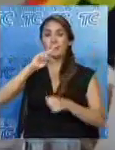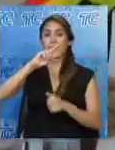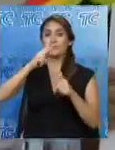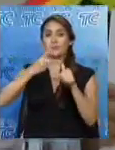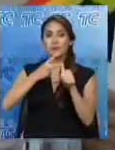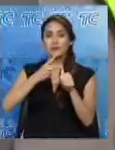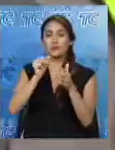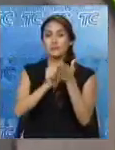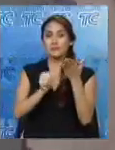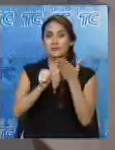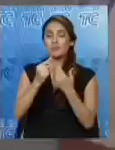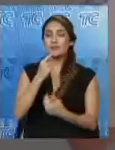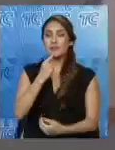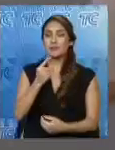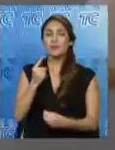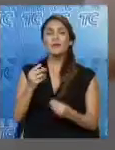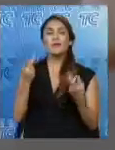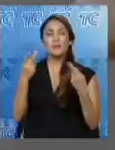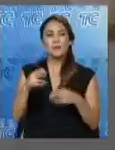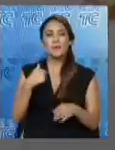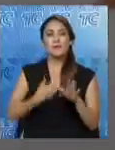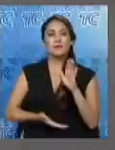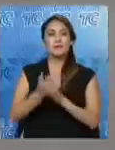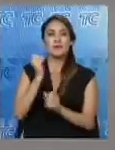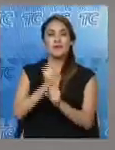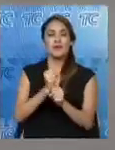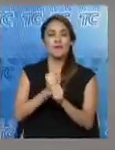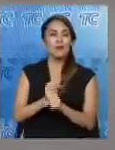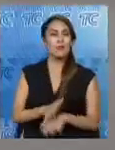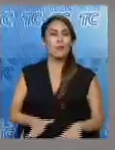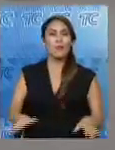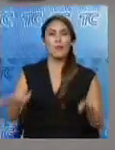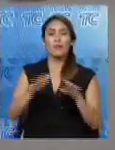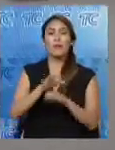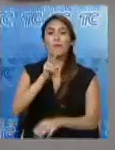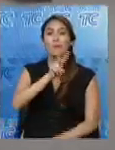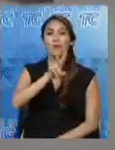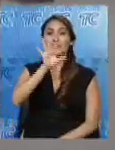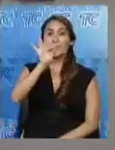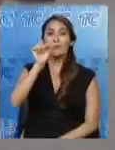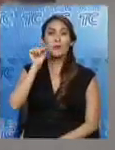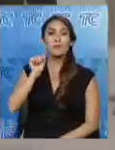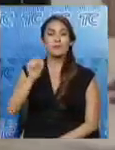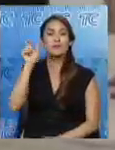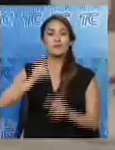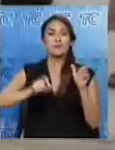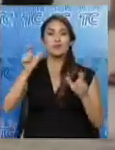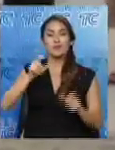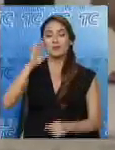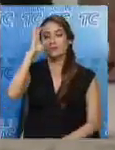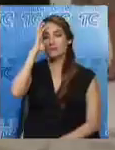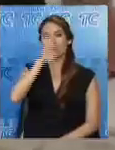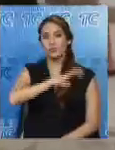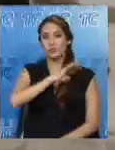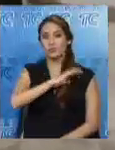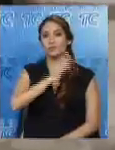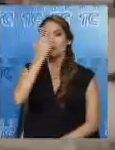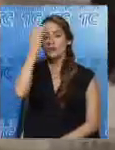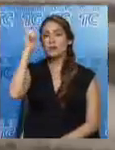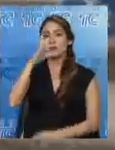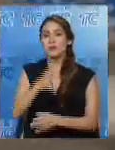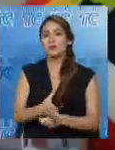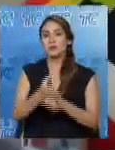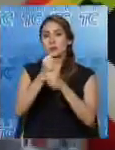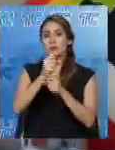del Interior, aseguró que se va a trabajar en todo el país con más de 29.000 efectivos policiales para garantizar la seguridad